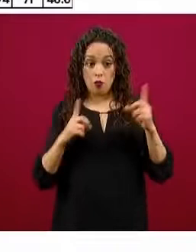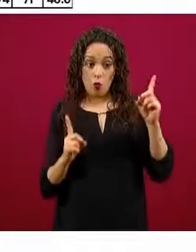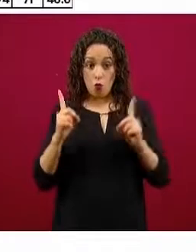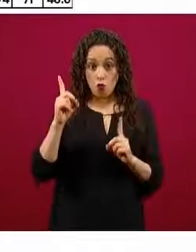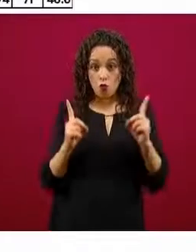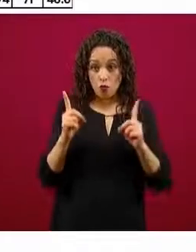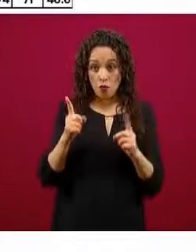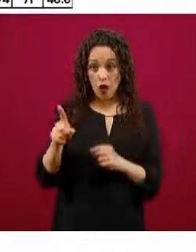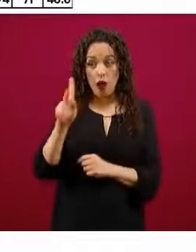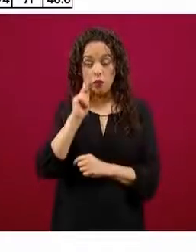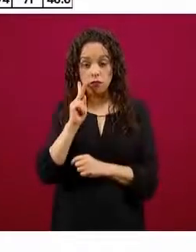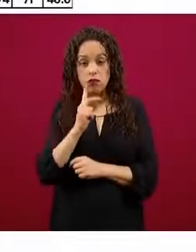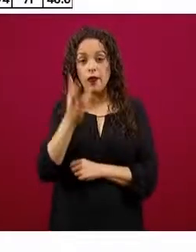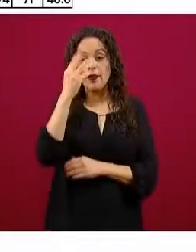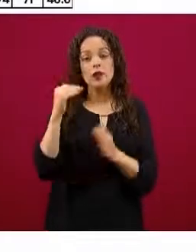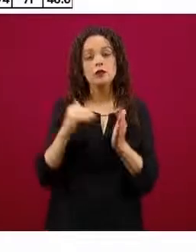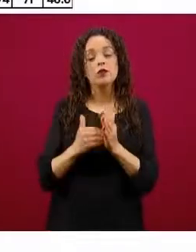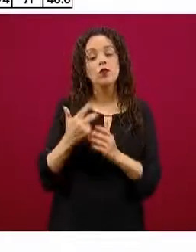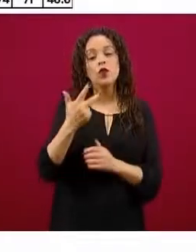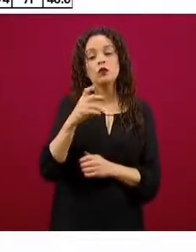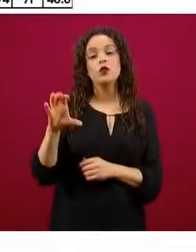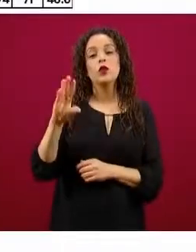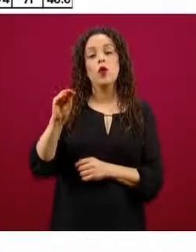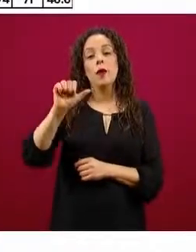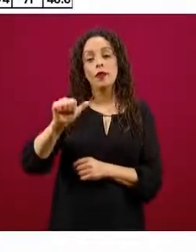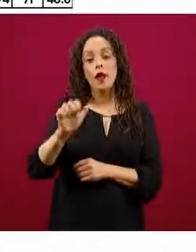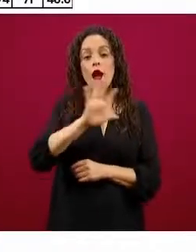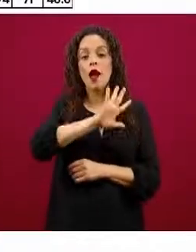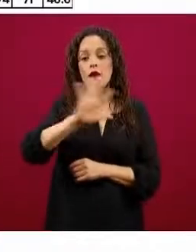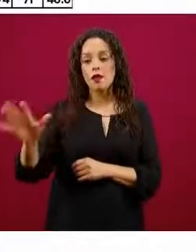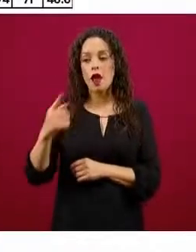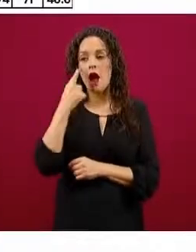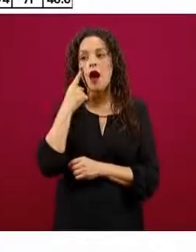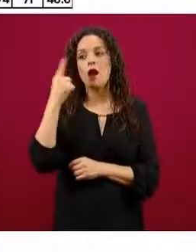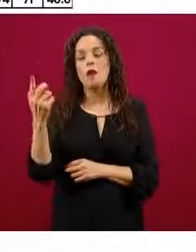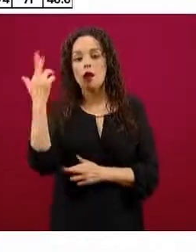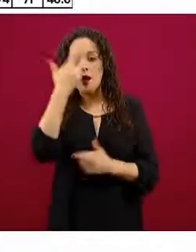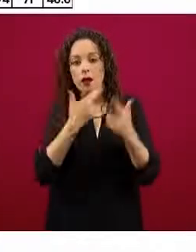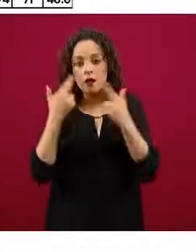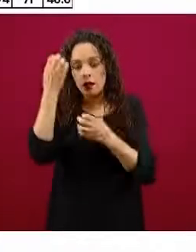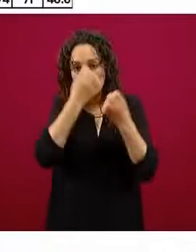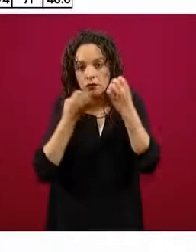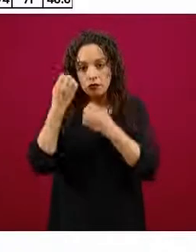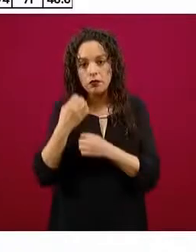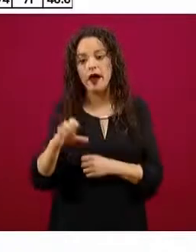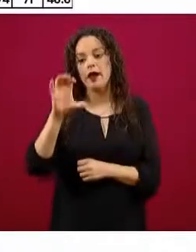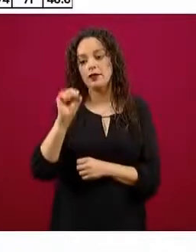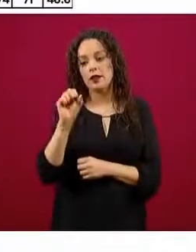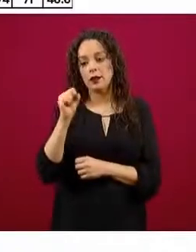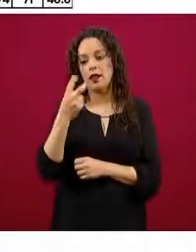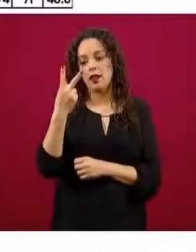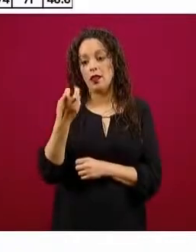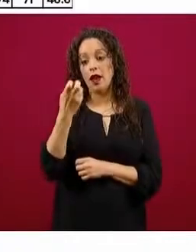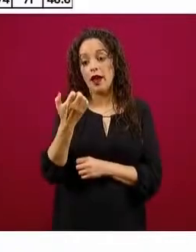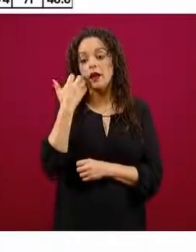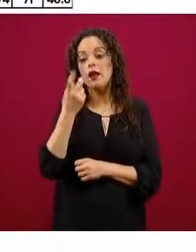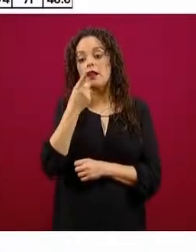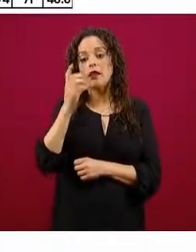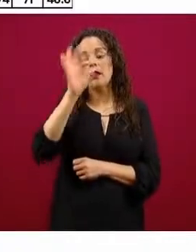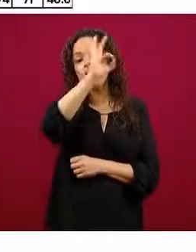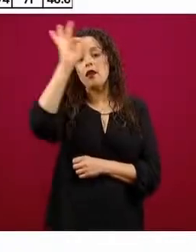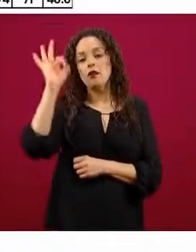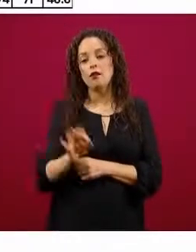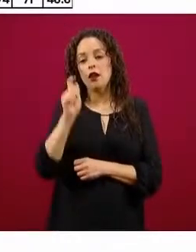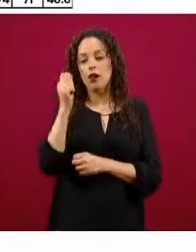fueron 3,896 y les hemos estado tomando la muestra el 62%. Eso nos habla de un porcentaje del muestreo